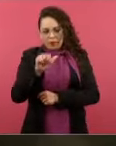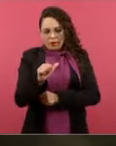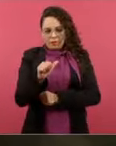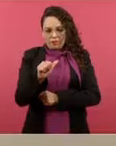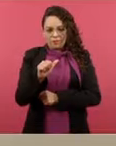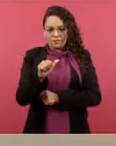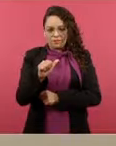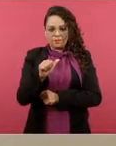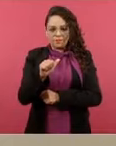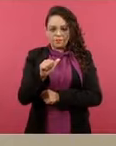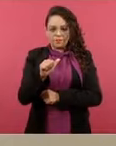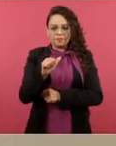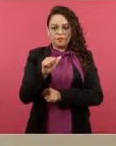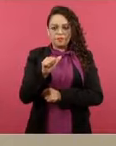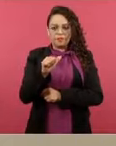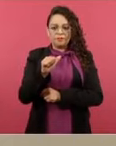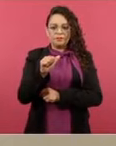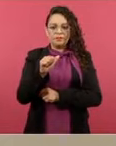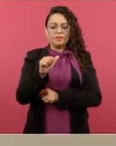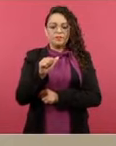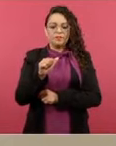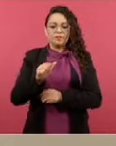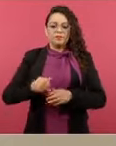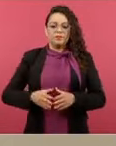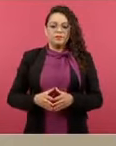un proyecto de vida. Continuamos.